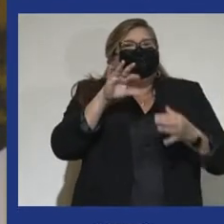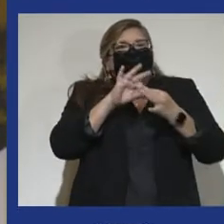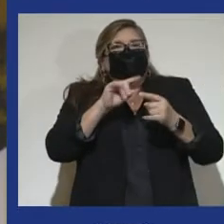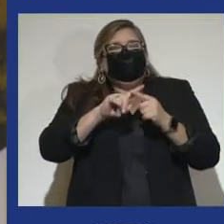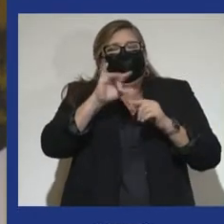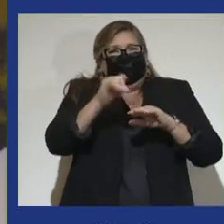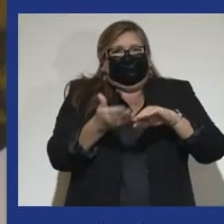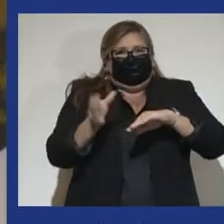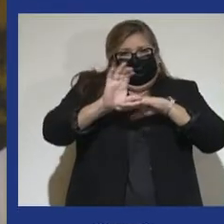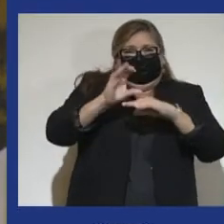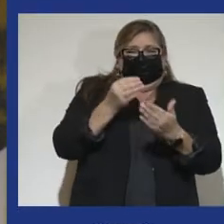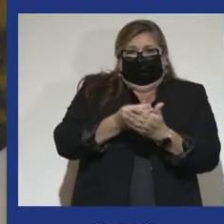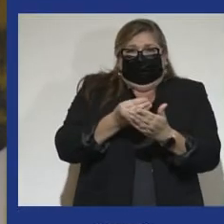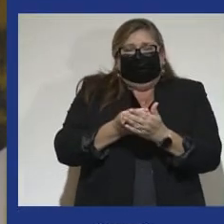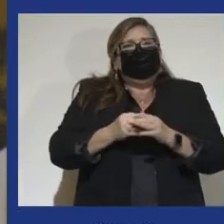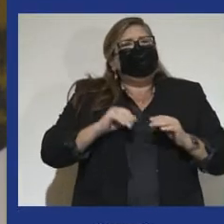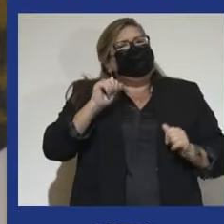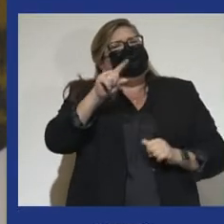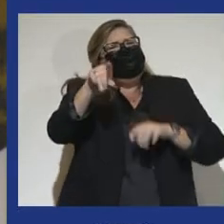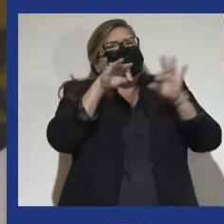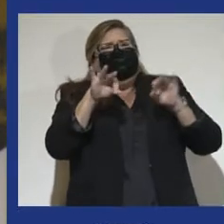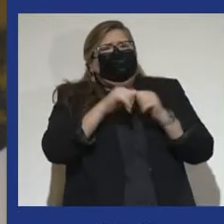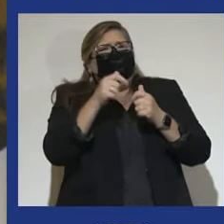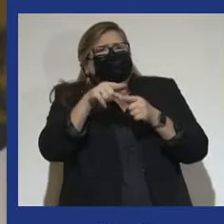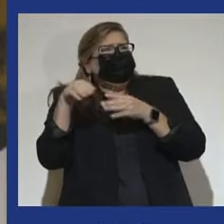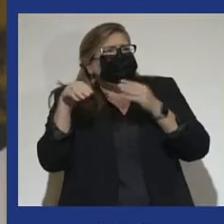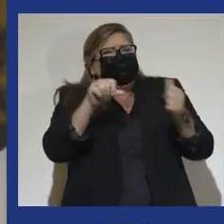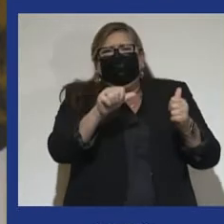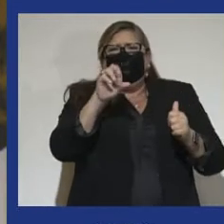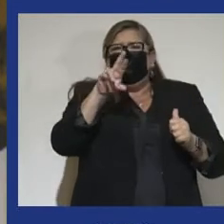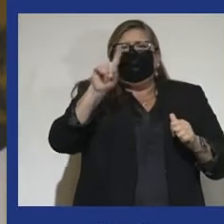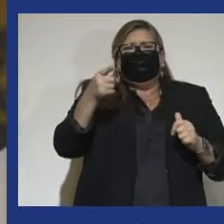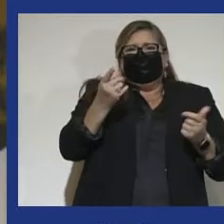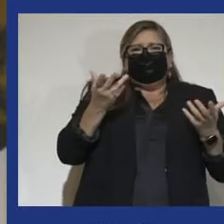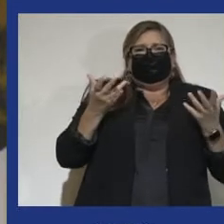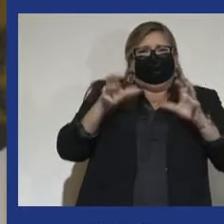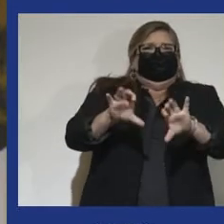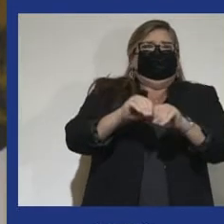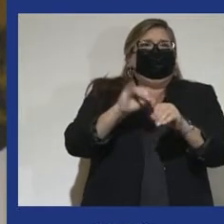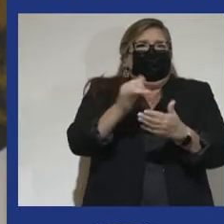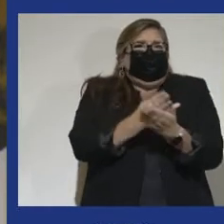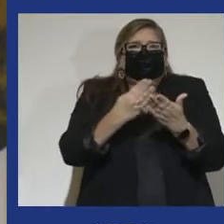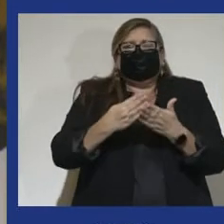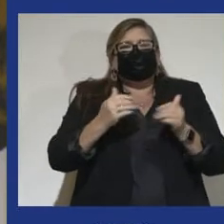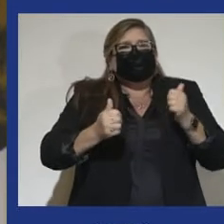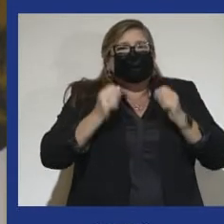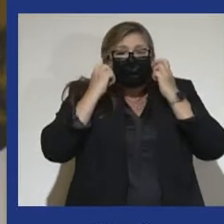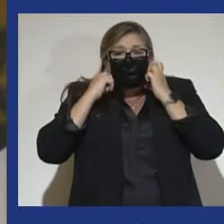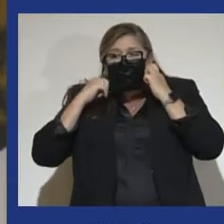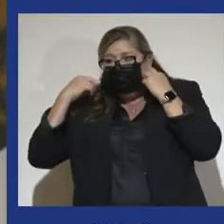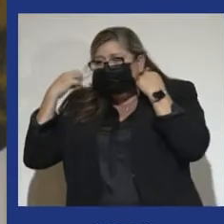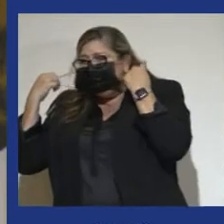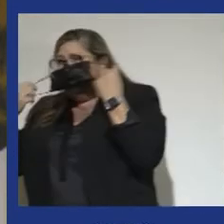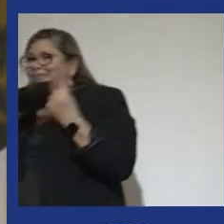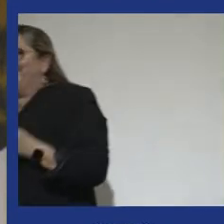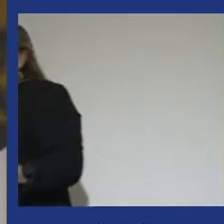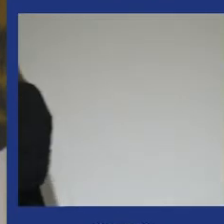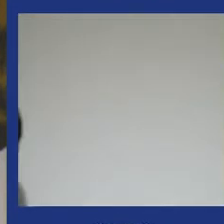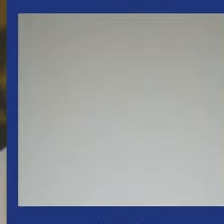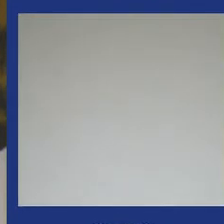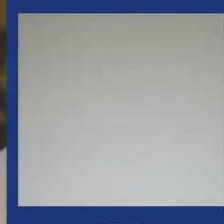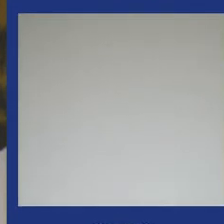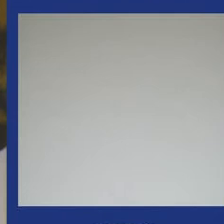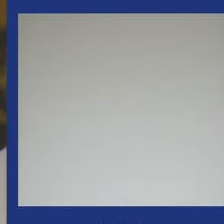esta este presupuesto adicional nos puede decir cómo lo están gastando o absorbieron el presupuesto sí sí como